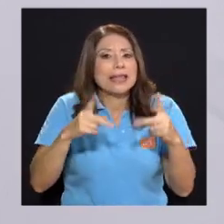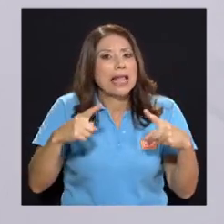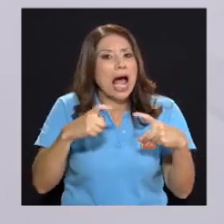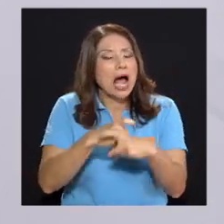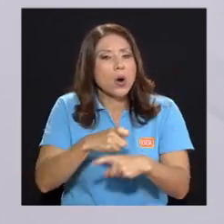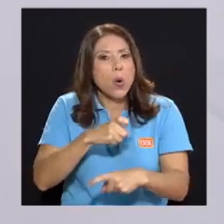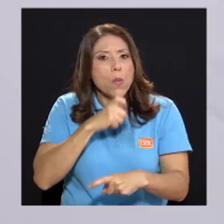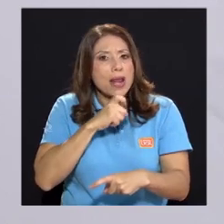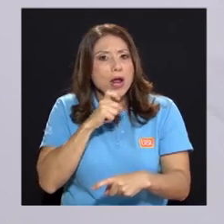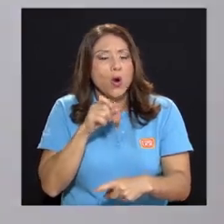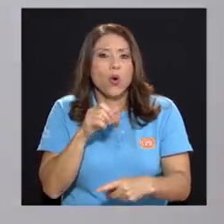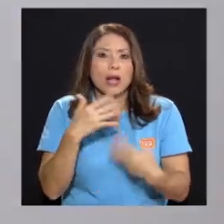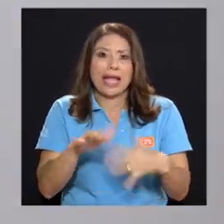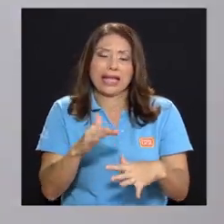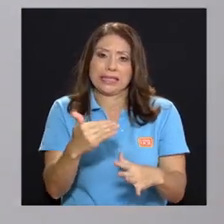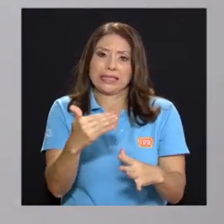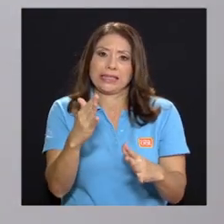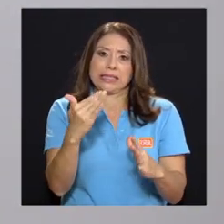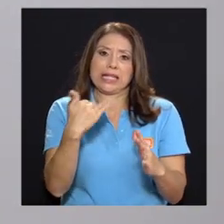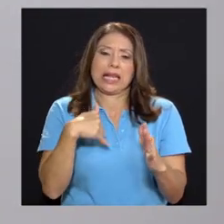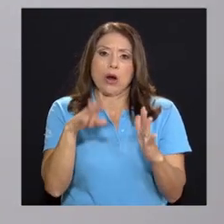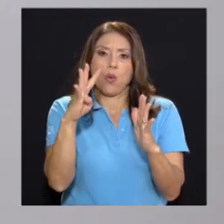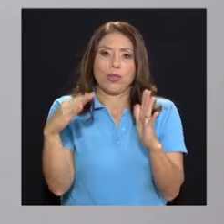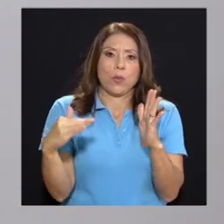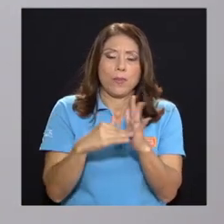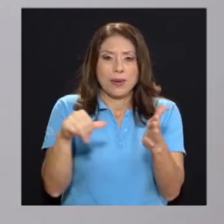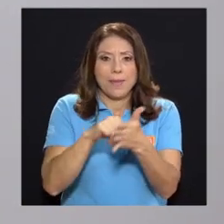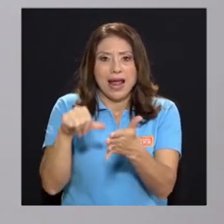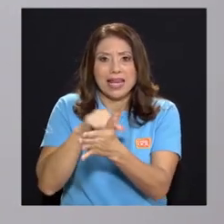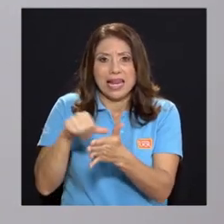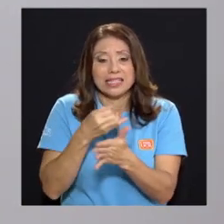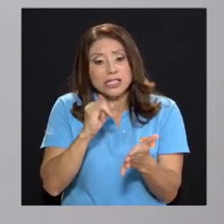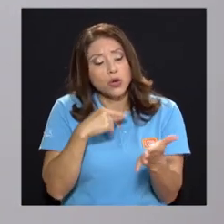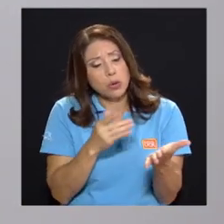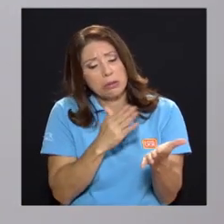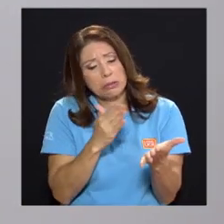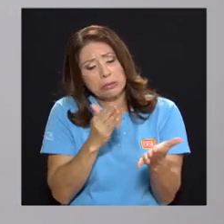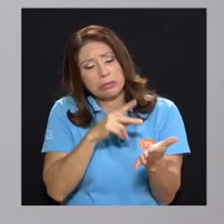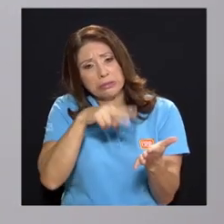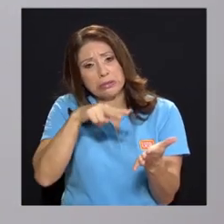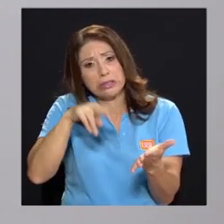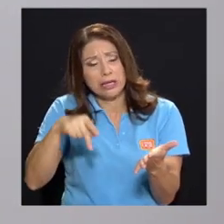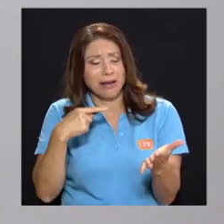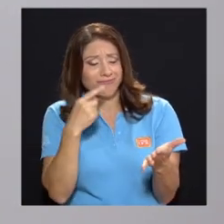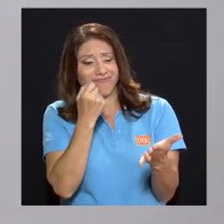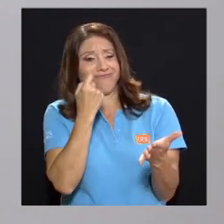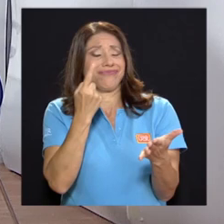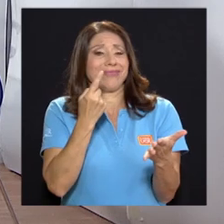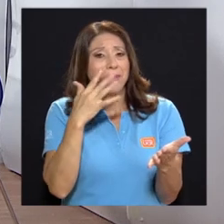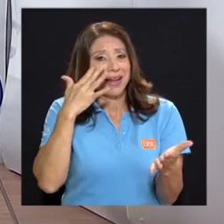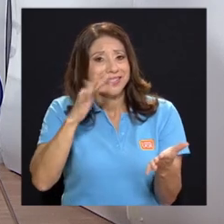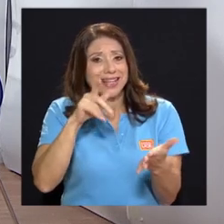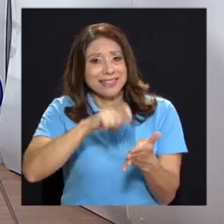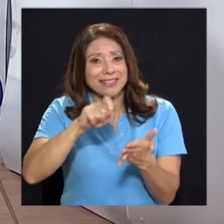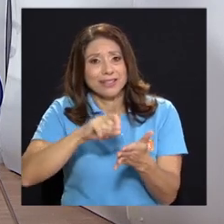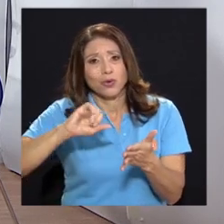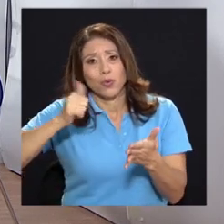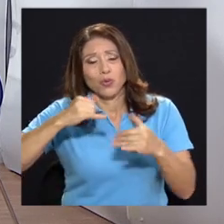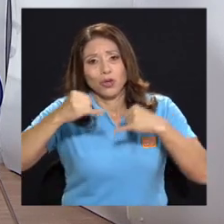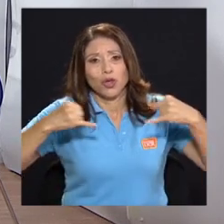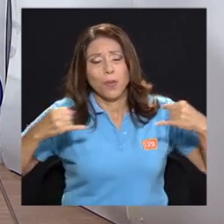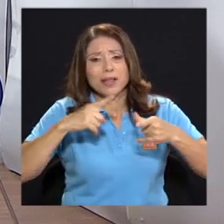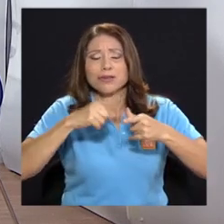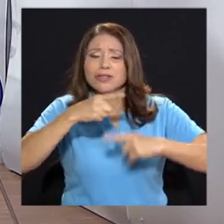tablas de comercio que tenía 4.000 páginas conoce leía y eso era como escrito en otro idioma tú dijimos bueno